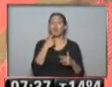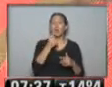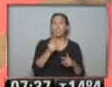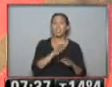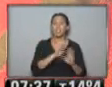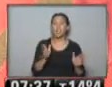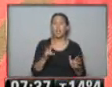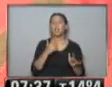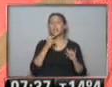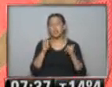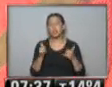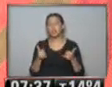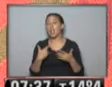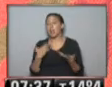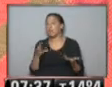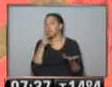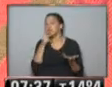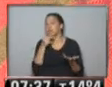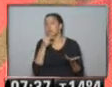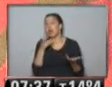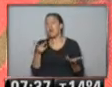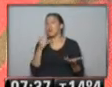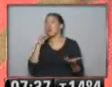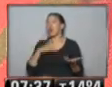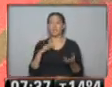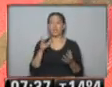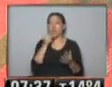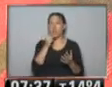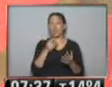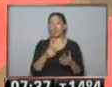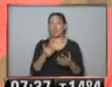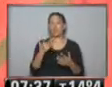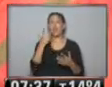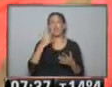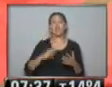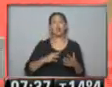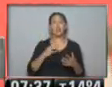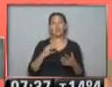alguna respuesta? No, sí, pero nada, nada, no nos contestan nada.